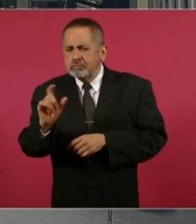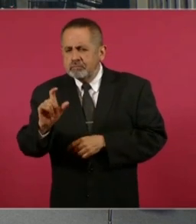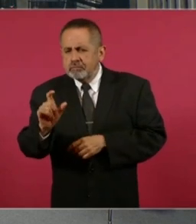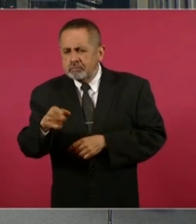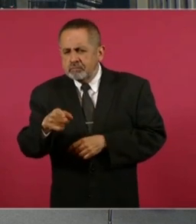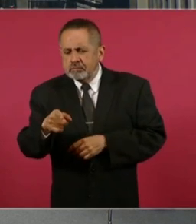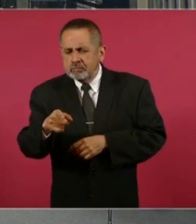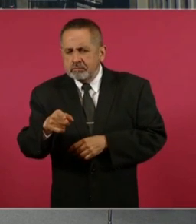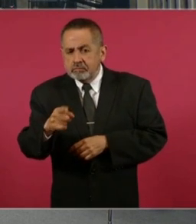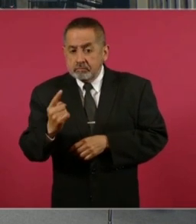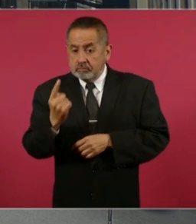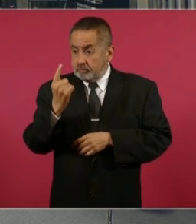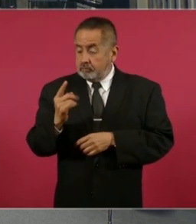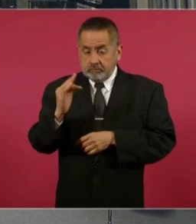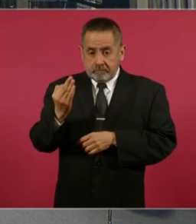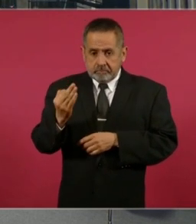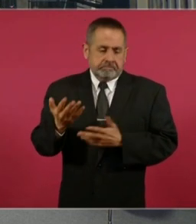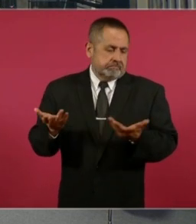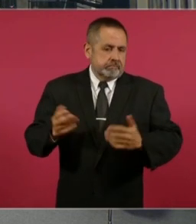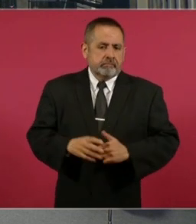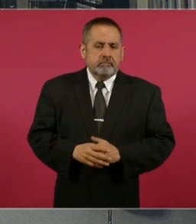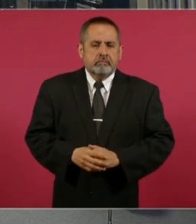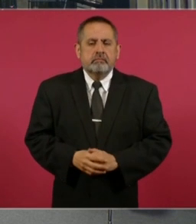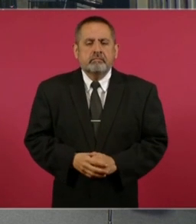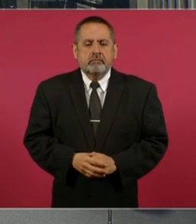regresan primero de